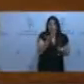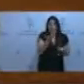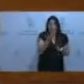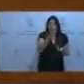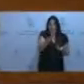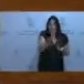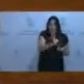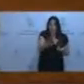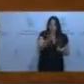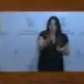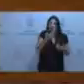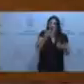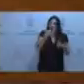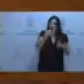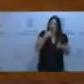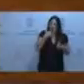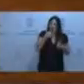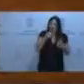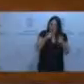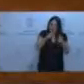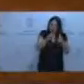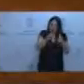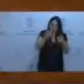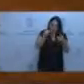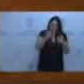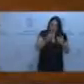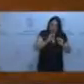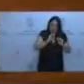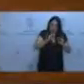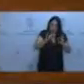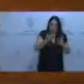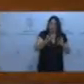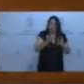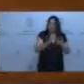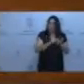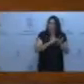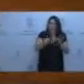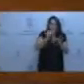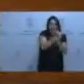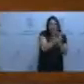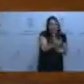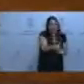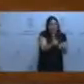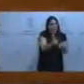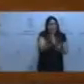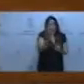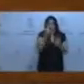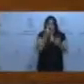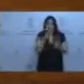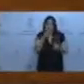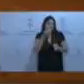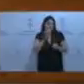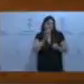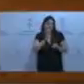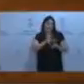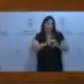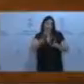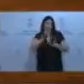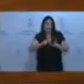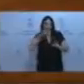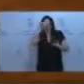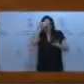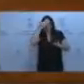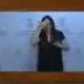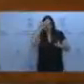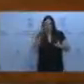realidad del sector. En muchas ocasiones, ingresos a la baja, a veces insuficientes para mantener al titular de la licencia y a su familia.